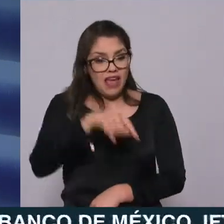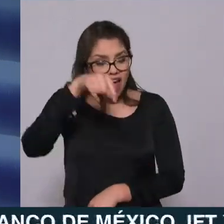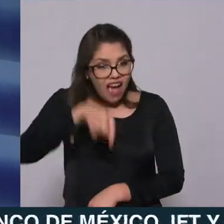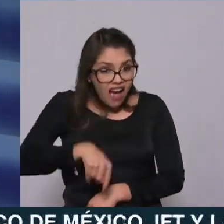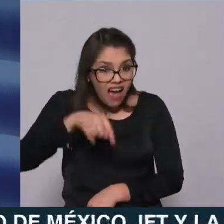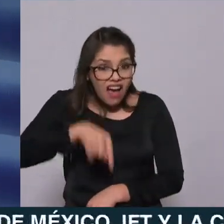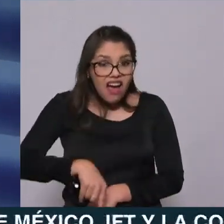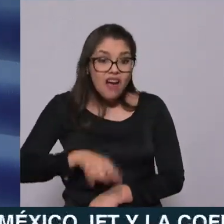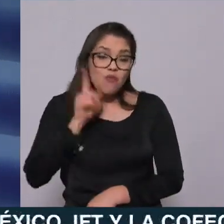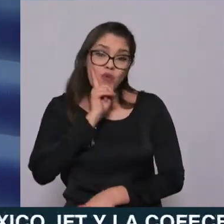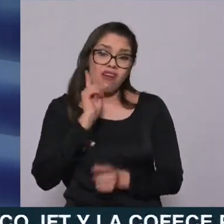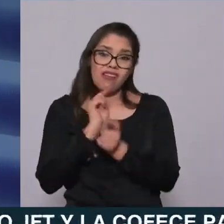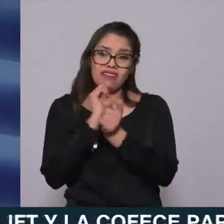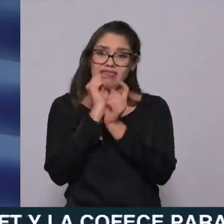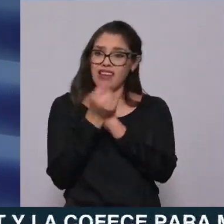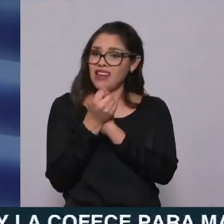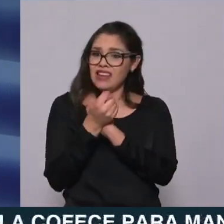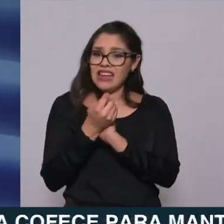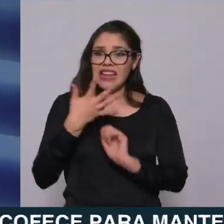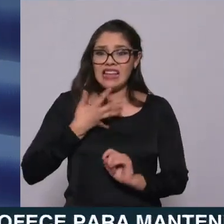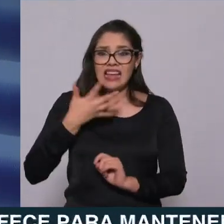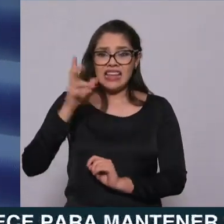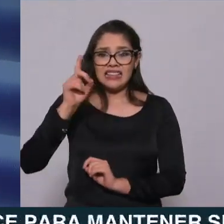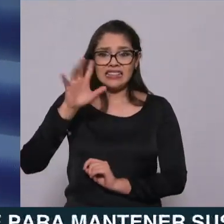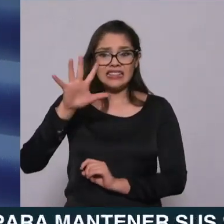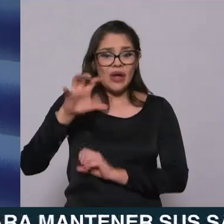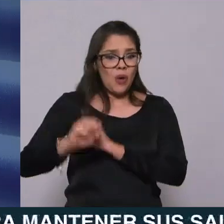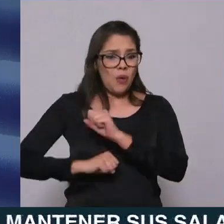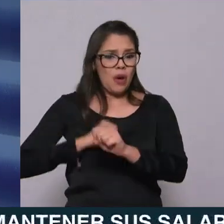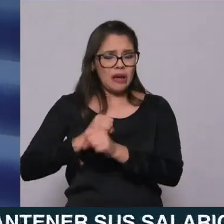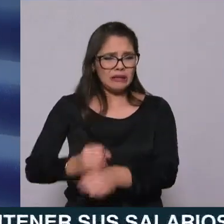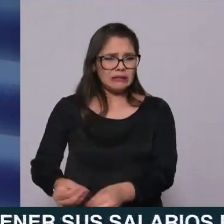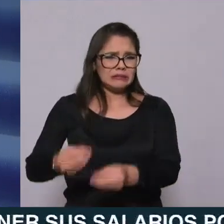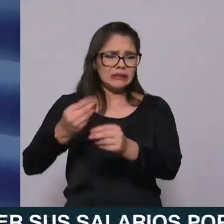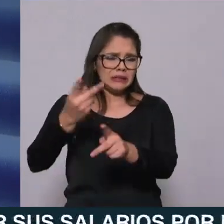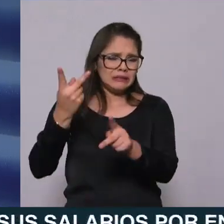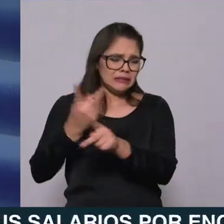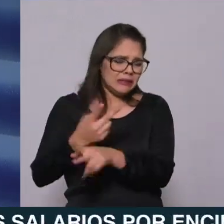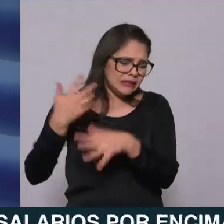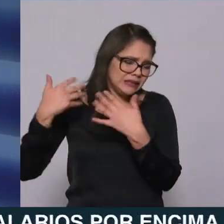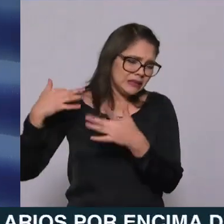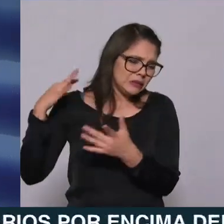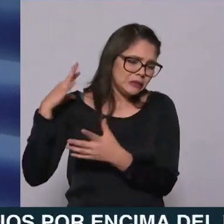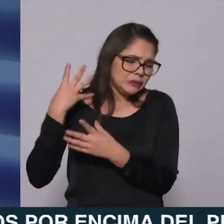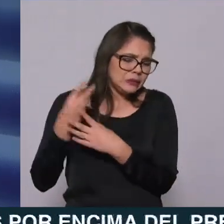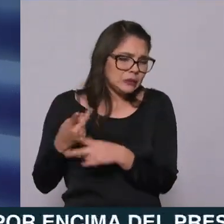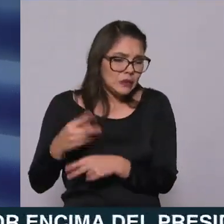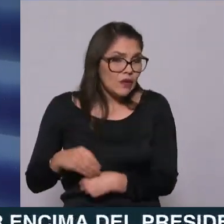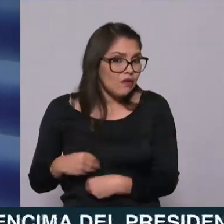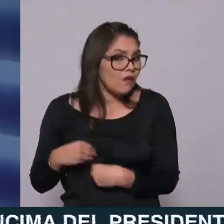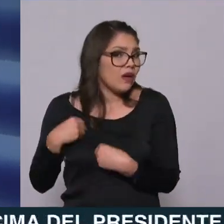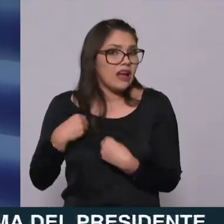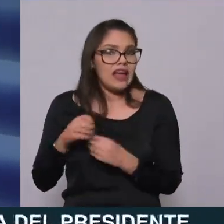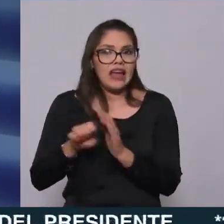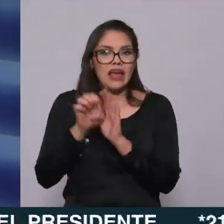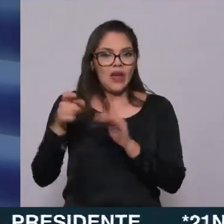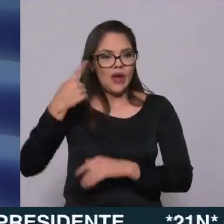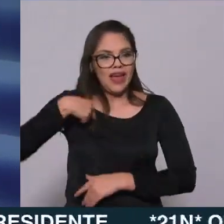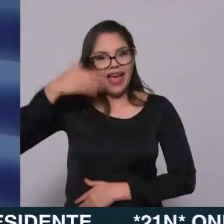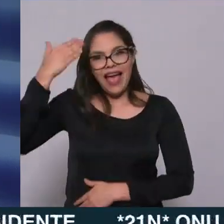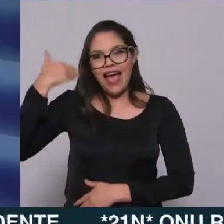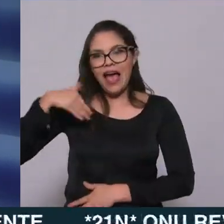una sobrevida de los 35 años. Como cuando vivíamos los seres humanos